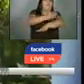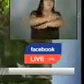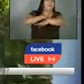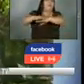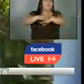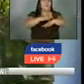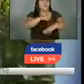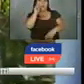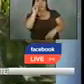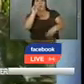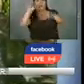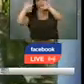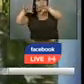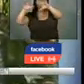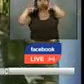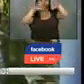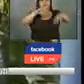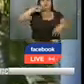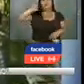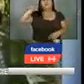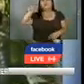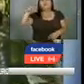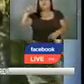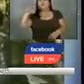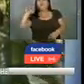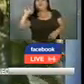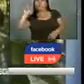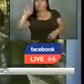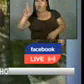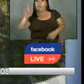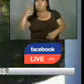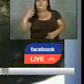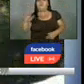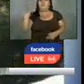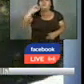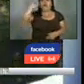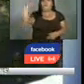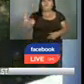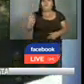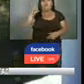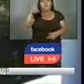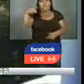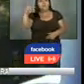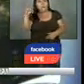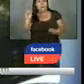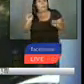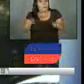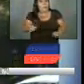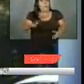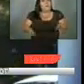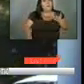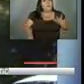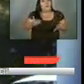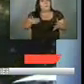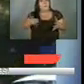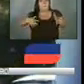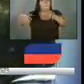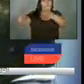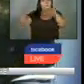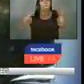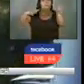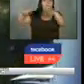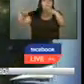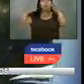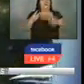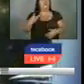que se observa la tormenta tropical Jaguar en el Océano Pacífico y un 10% de probabilidad para el desarrollo de ciclón tropical durante